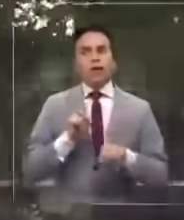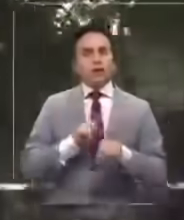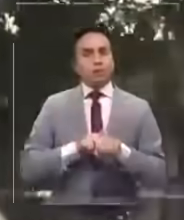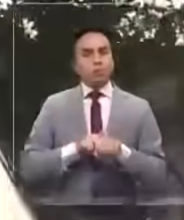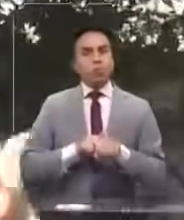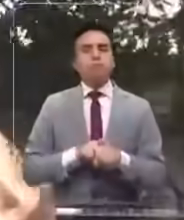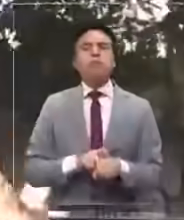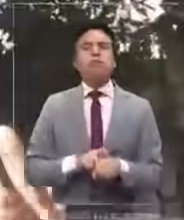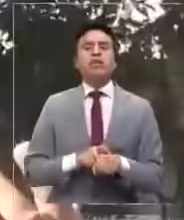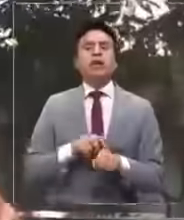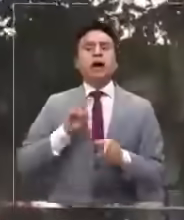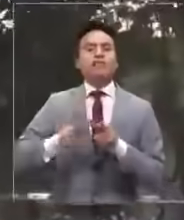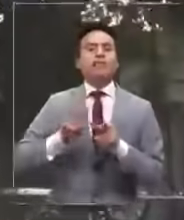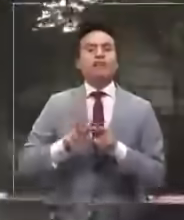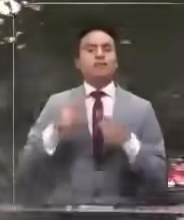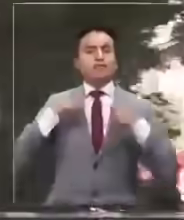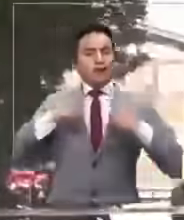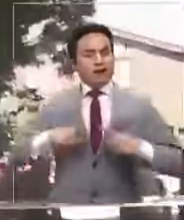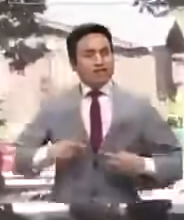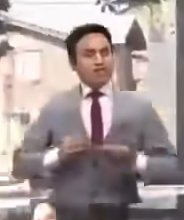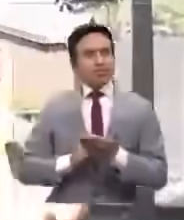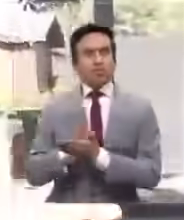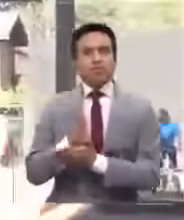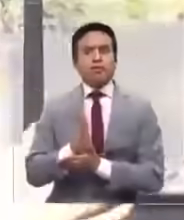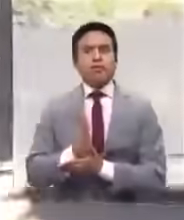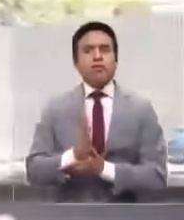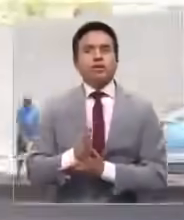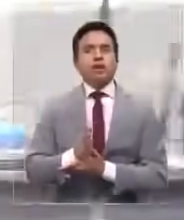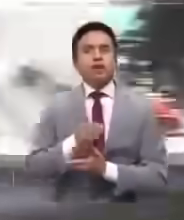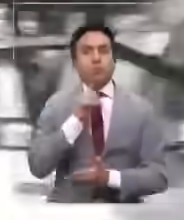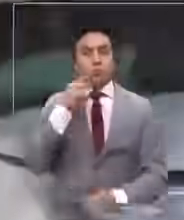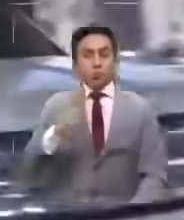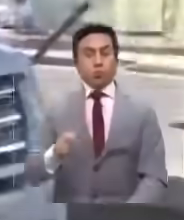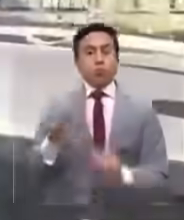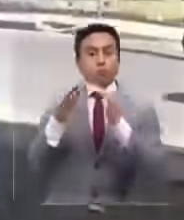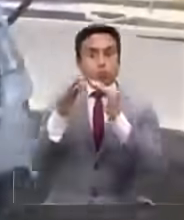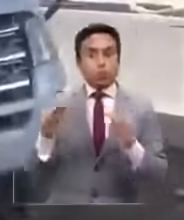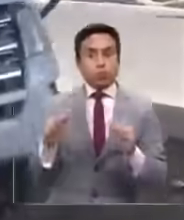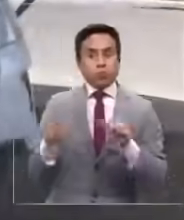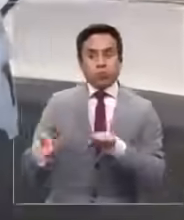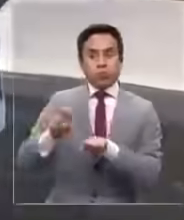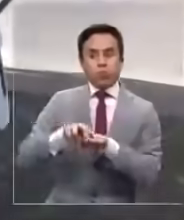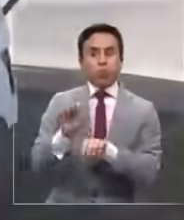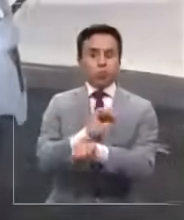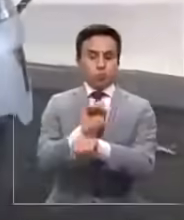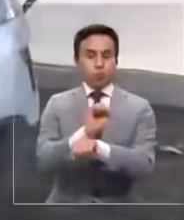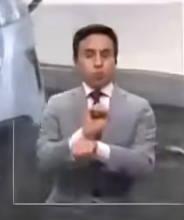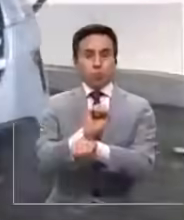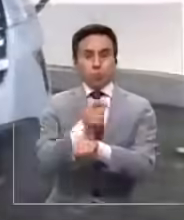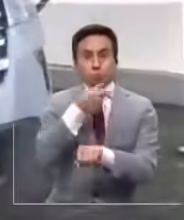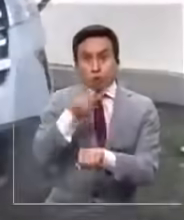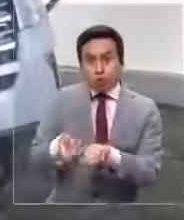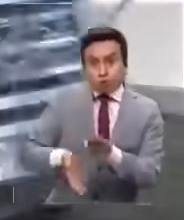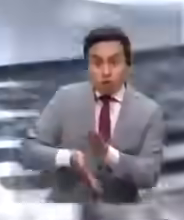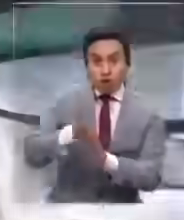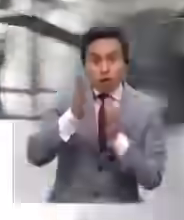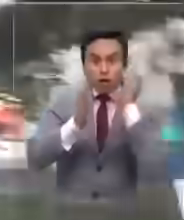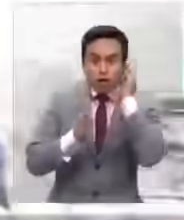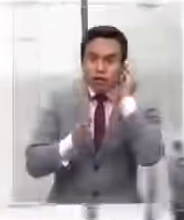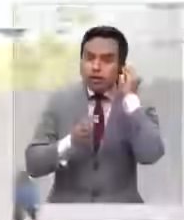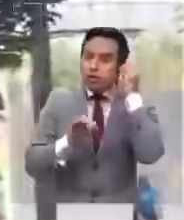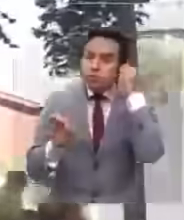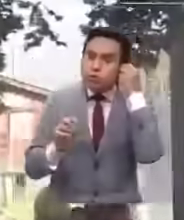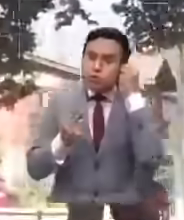época, que iban a iniciar sus vacaciones. Y mientras estaba la dueña de casa ya arriba del vehículo, listos para salir,